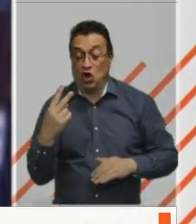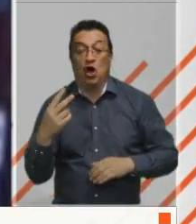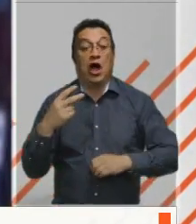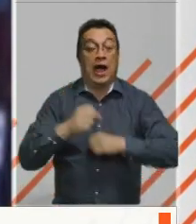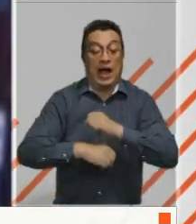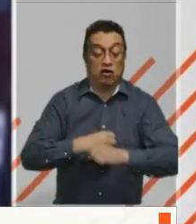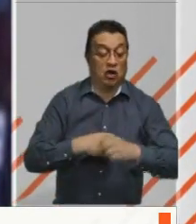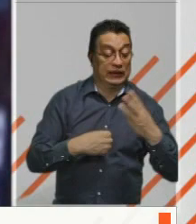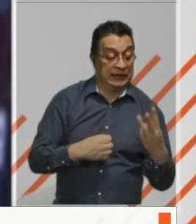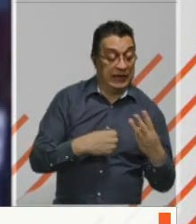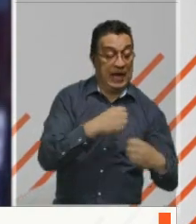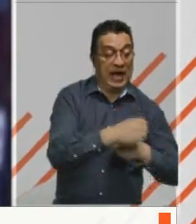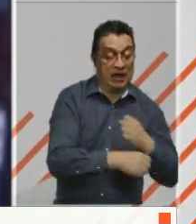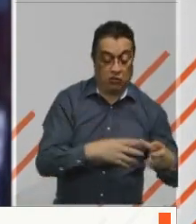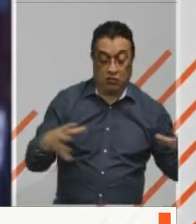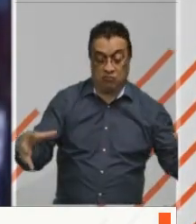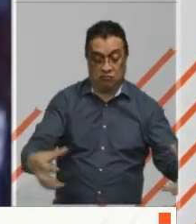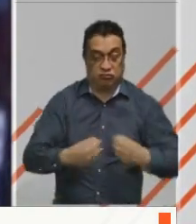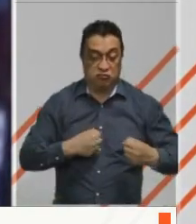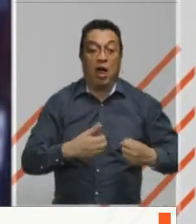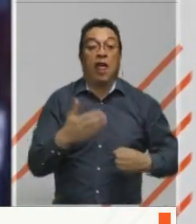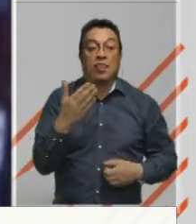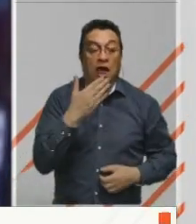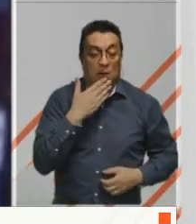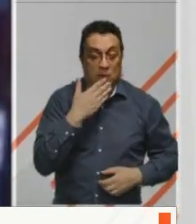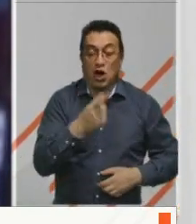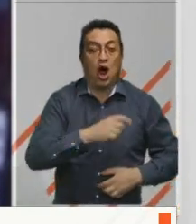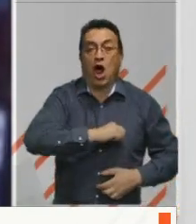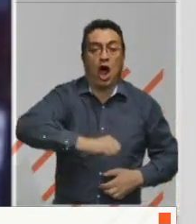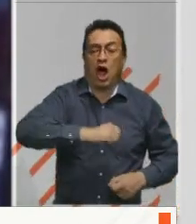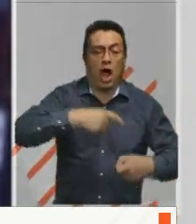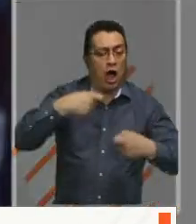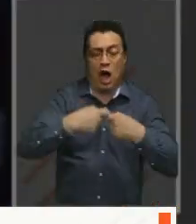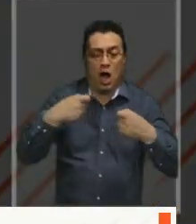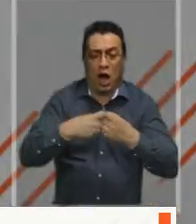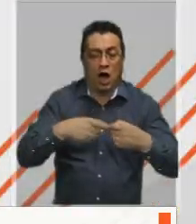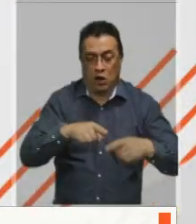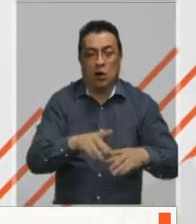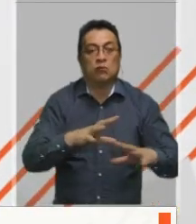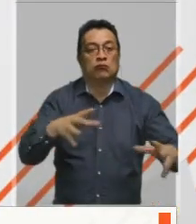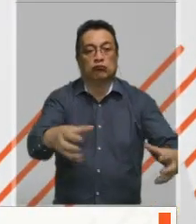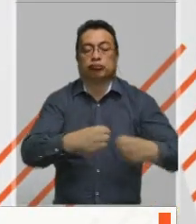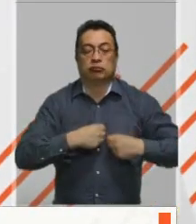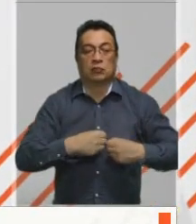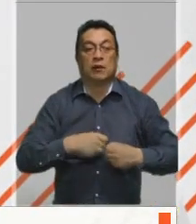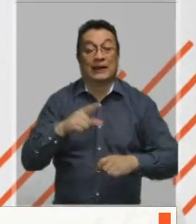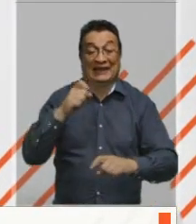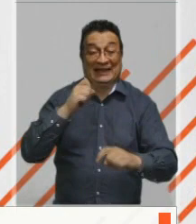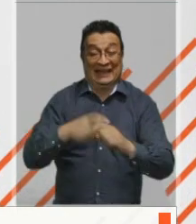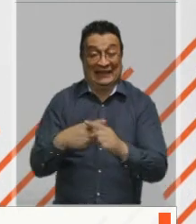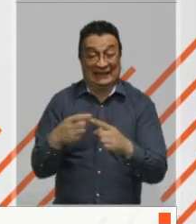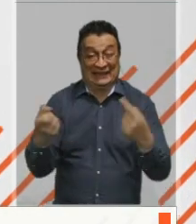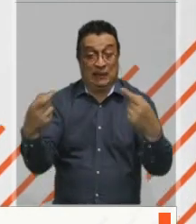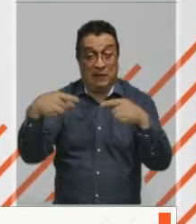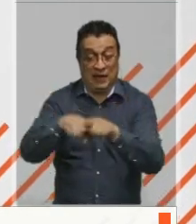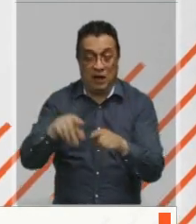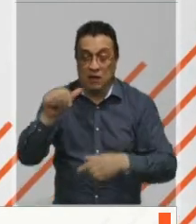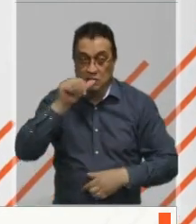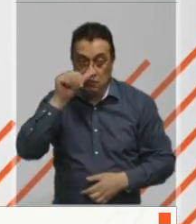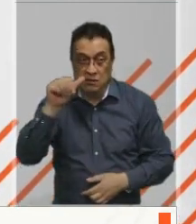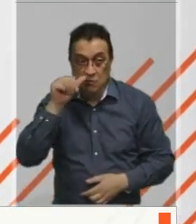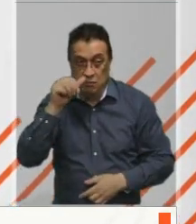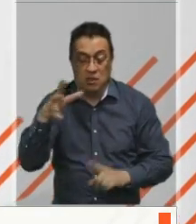cuales habían sido retirados contra su voluntad por parte del imputado. A su expareja, este narcotraficante la